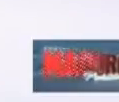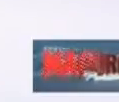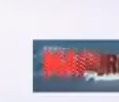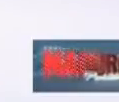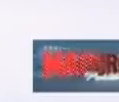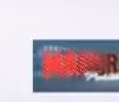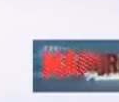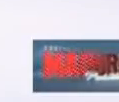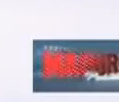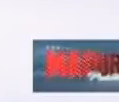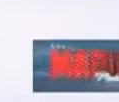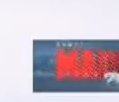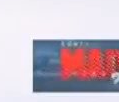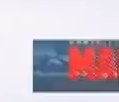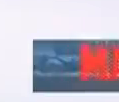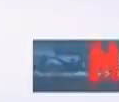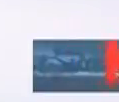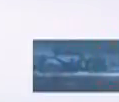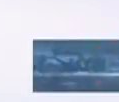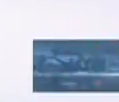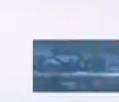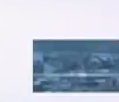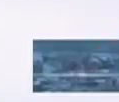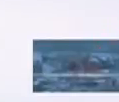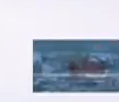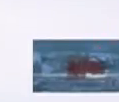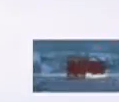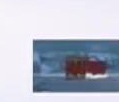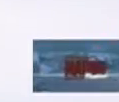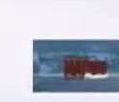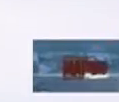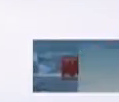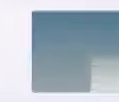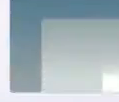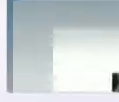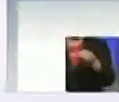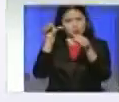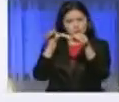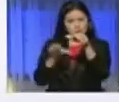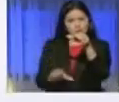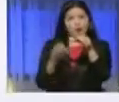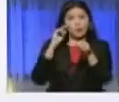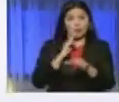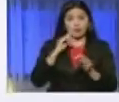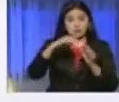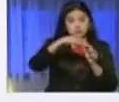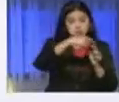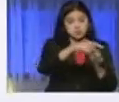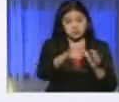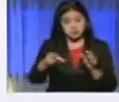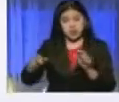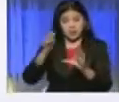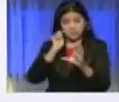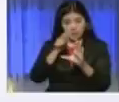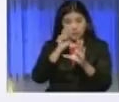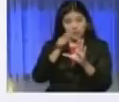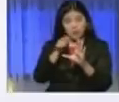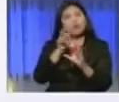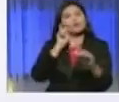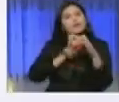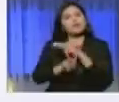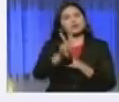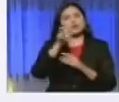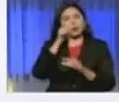Orinoco, diseñado por nuestro comandante Chávez y estudiado al detalle, con una visión